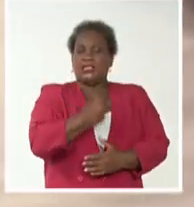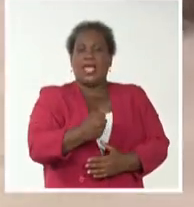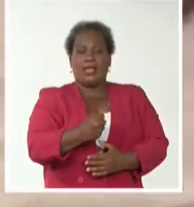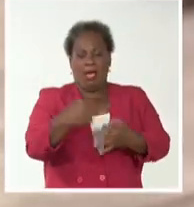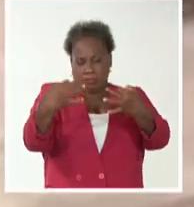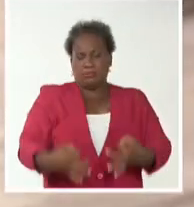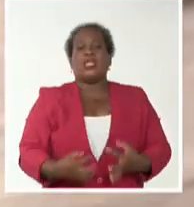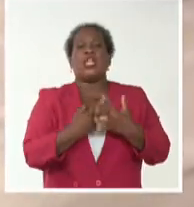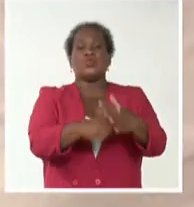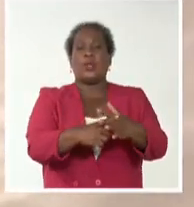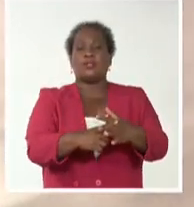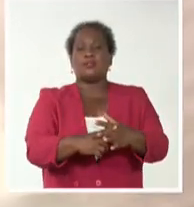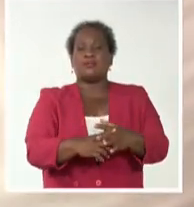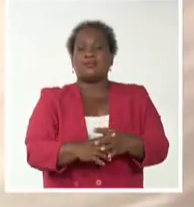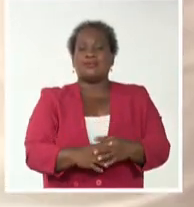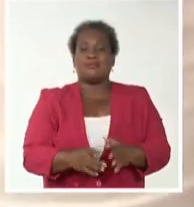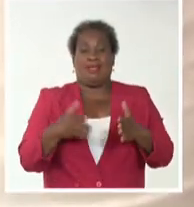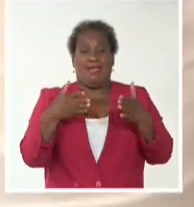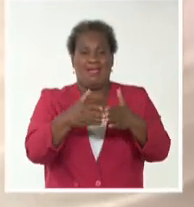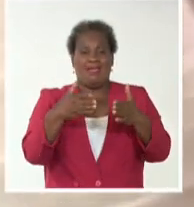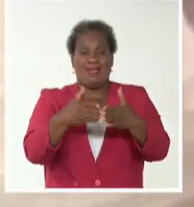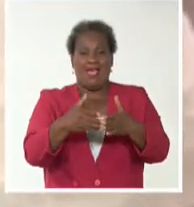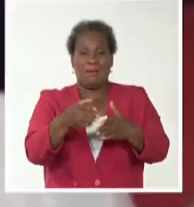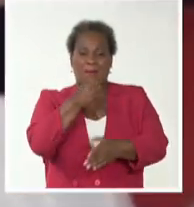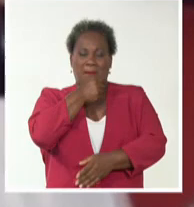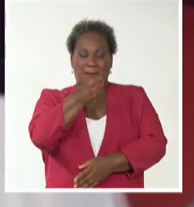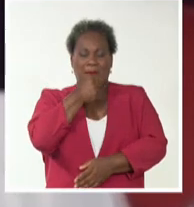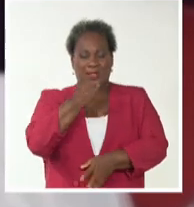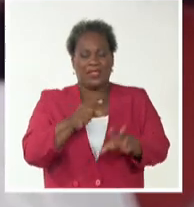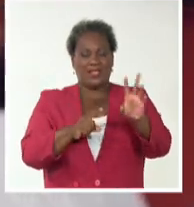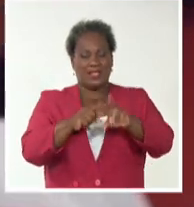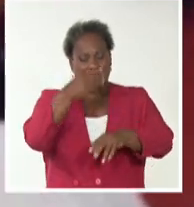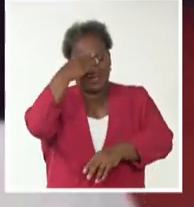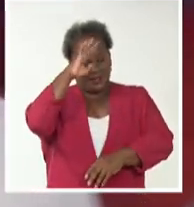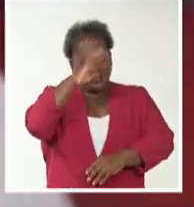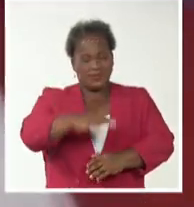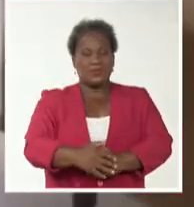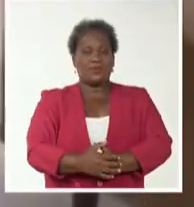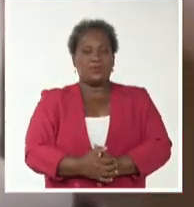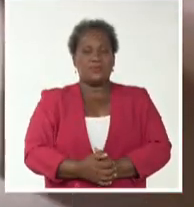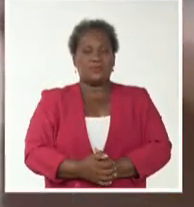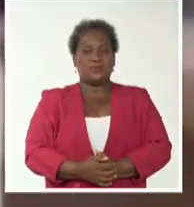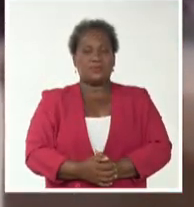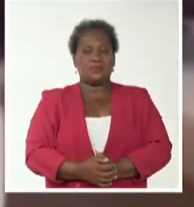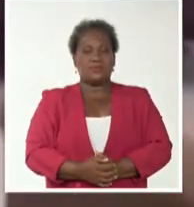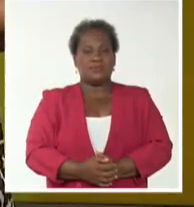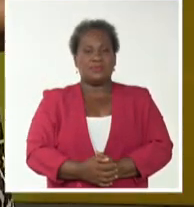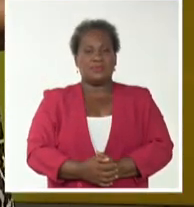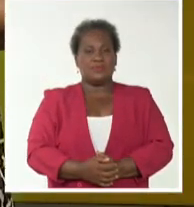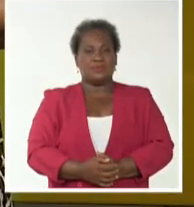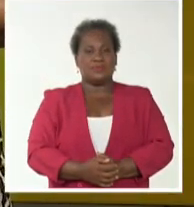resuelta. Desde Granma, Celia María Reyes Casate, Sistema Informativo de la Televisión Cubana.